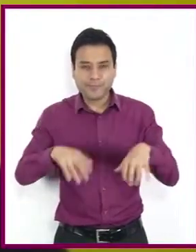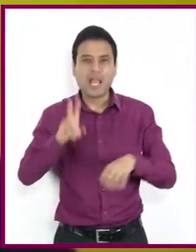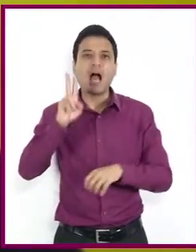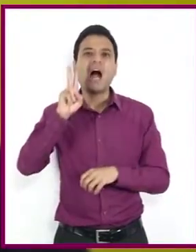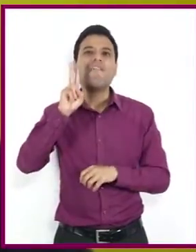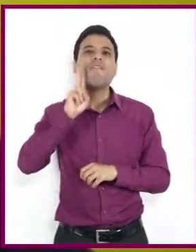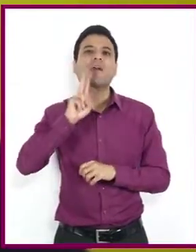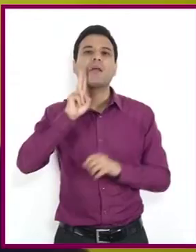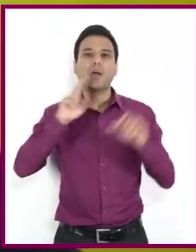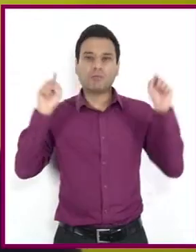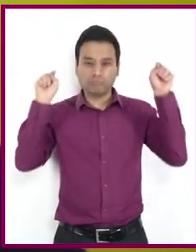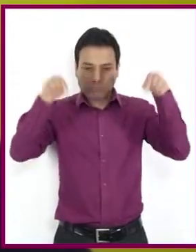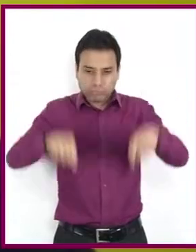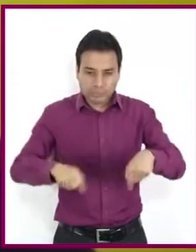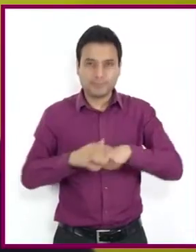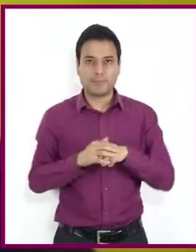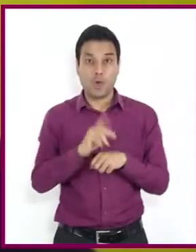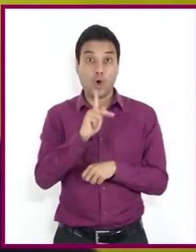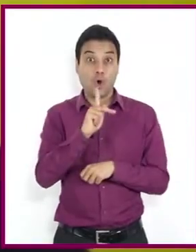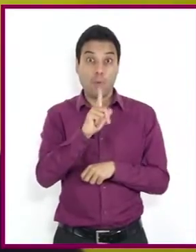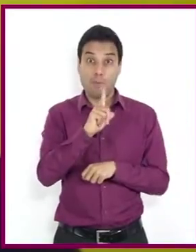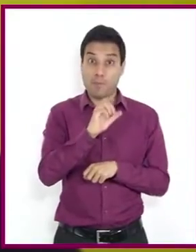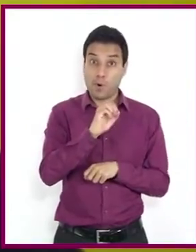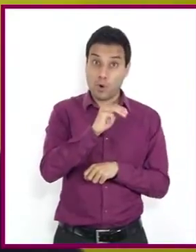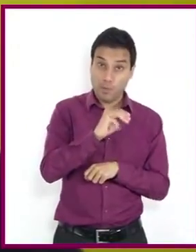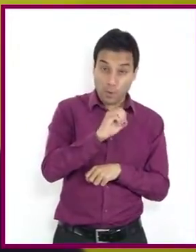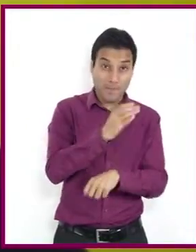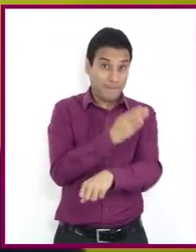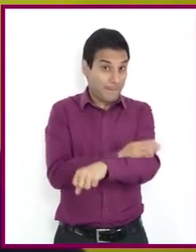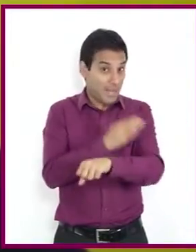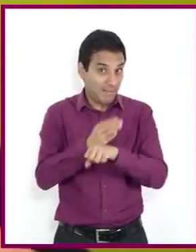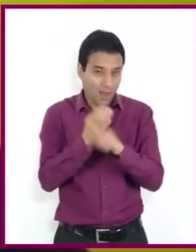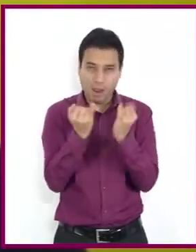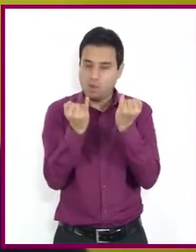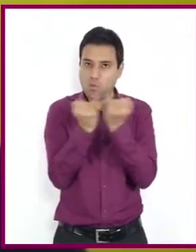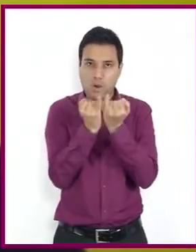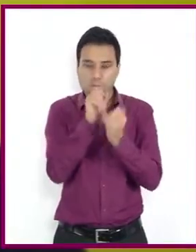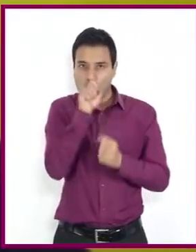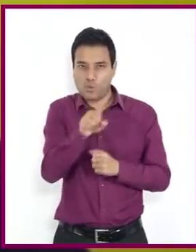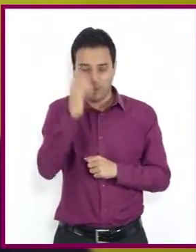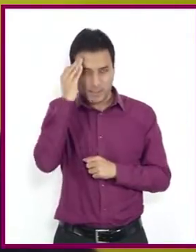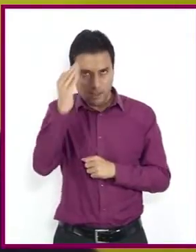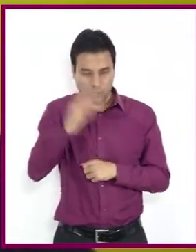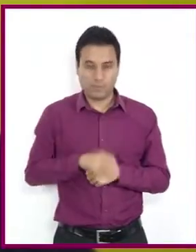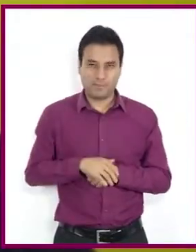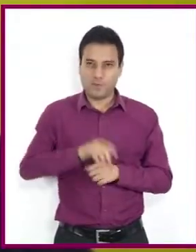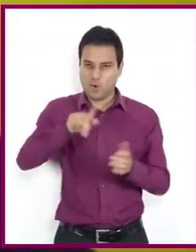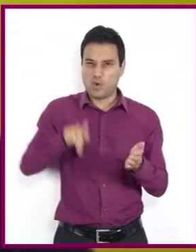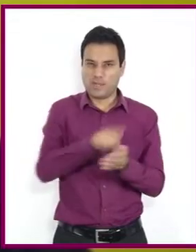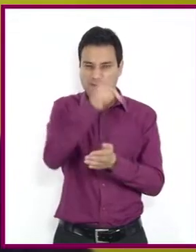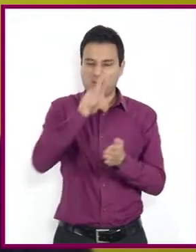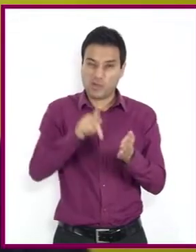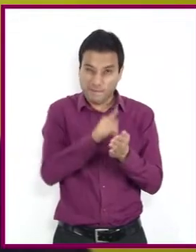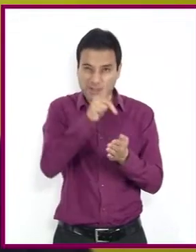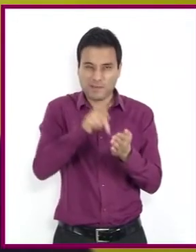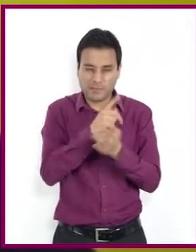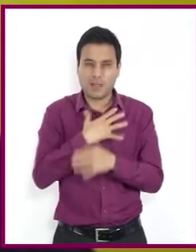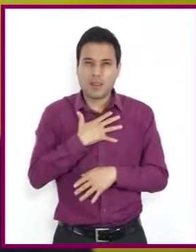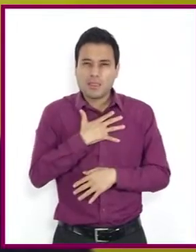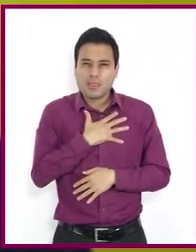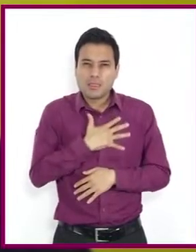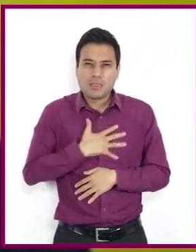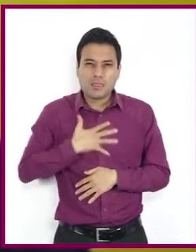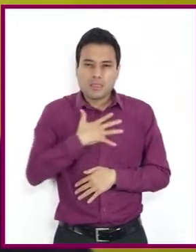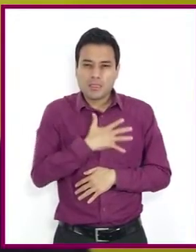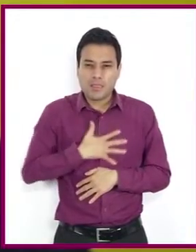fuerza. La bola de plomo cayó al mismo tiempo que la de madera. Hicimos el experimento no una vez, sino muchas, siempre